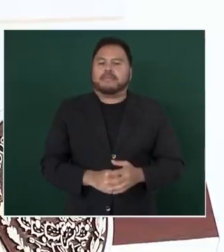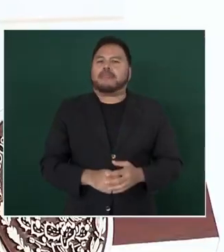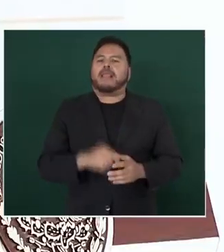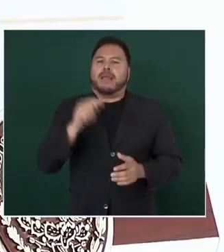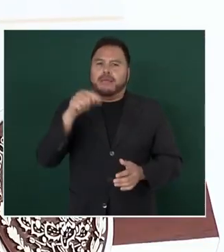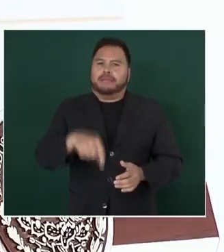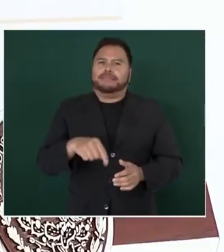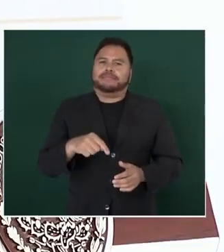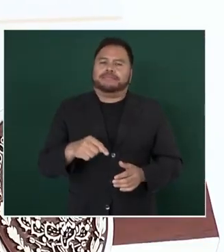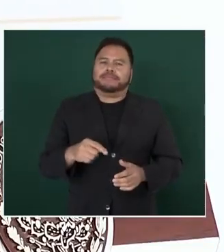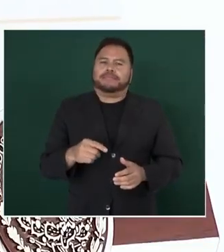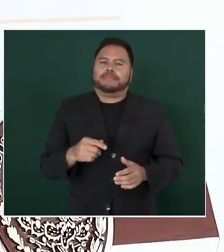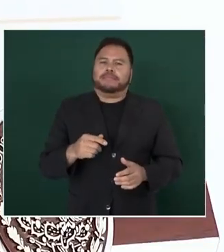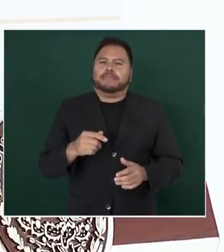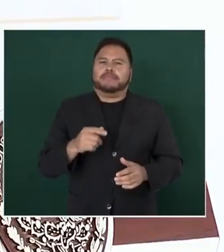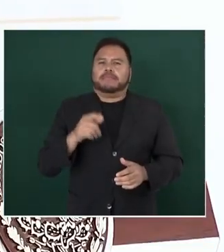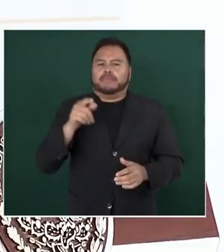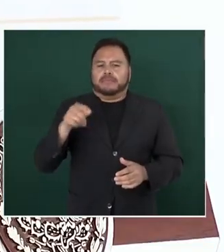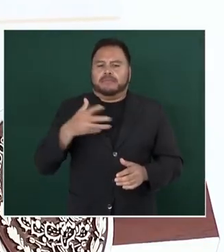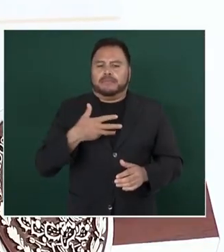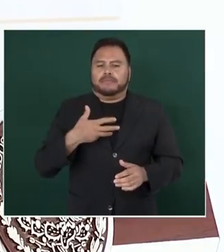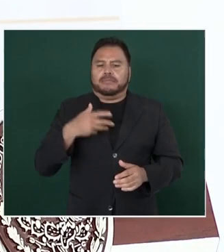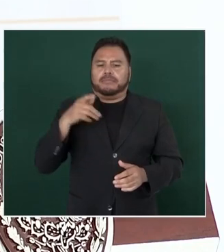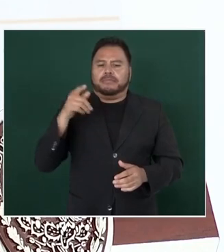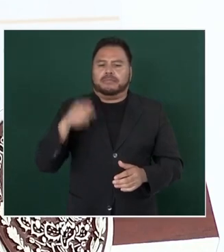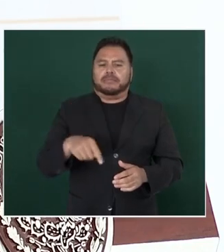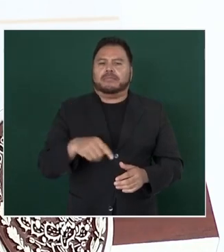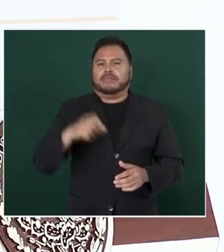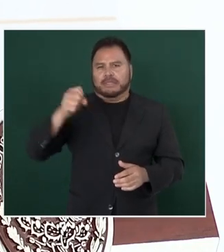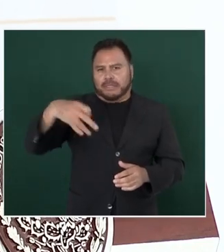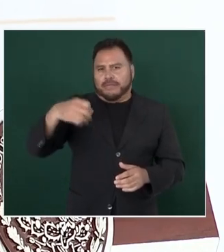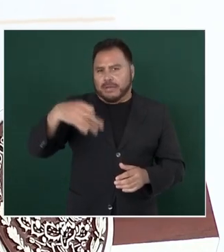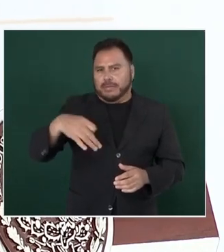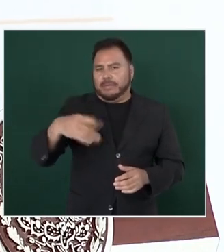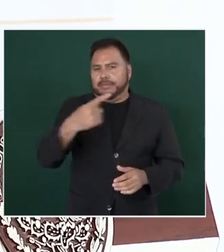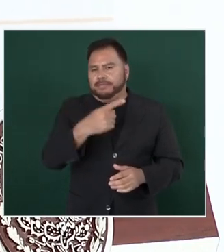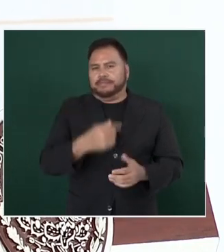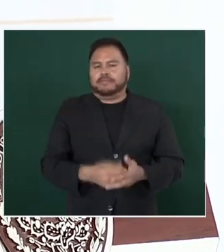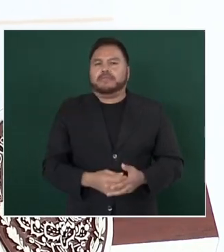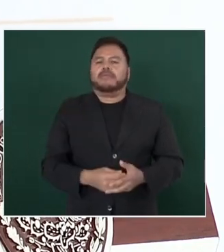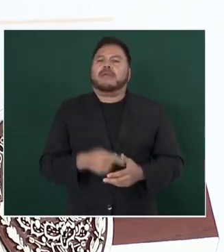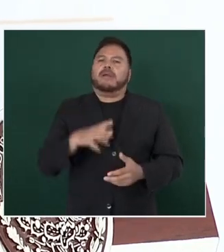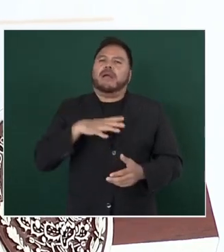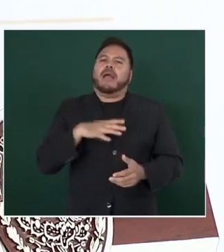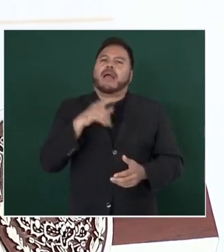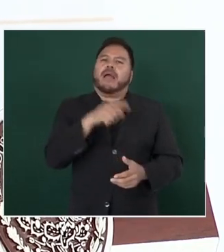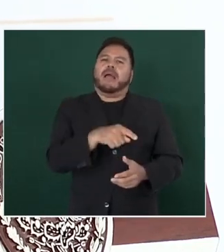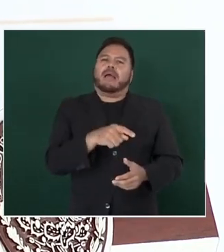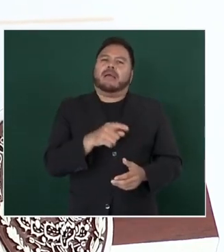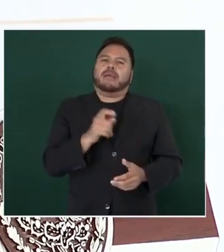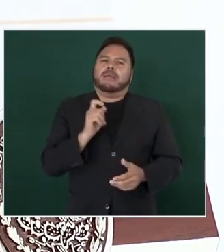aquí en el Alto Golfo, aquí en San Felipe. Aquí se encuentra la,